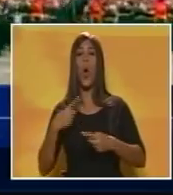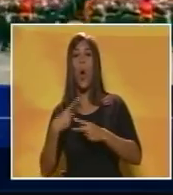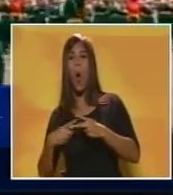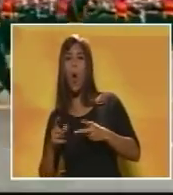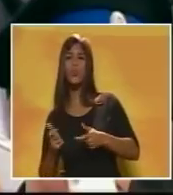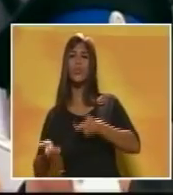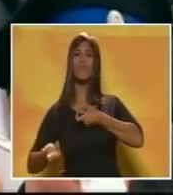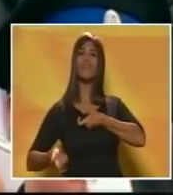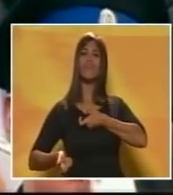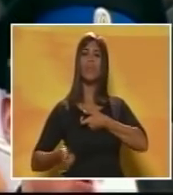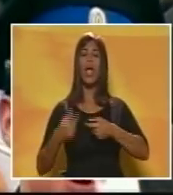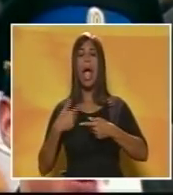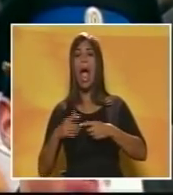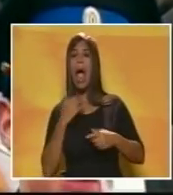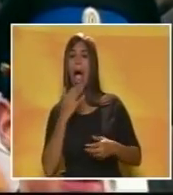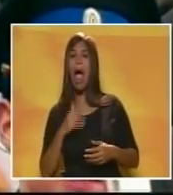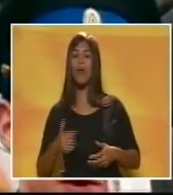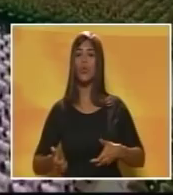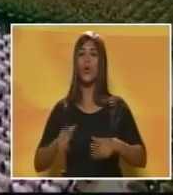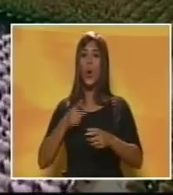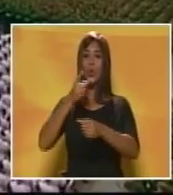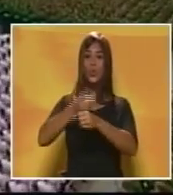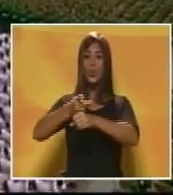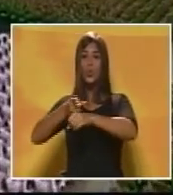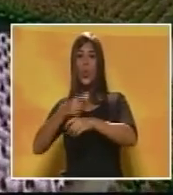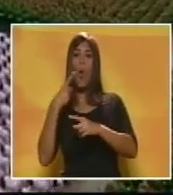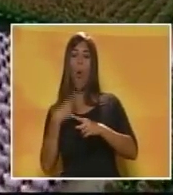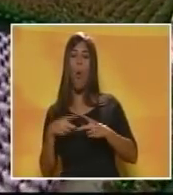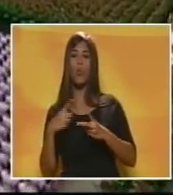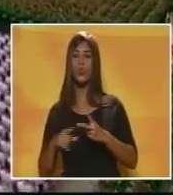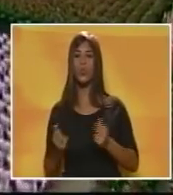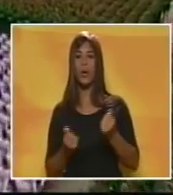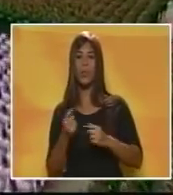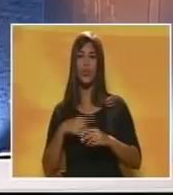misiles, piezas de artillería, tanques y blindados.